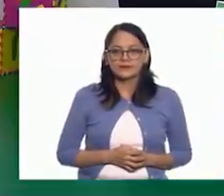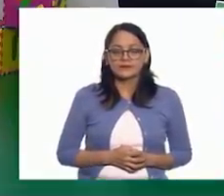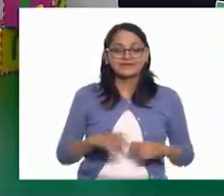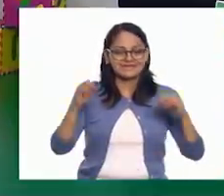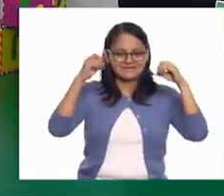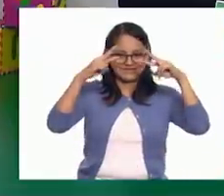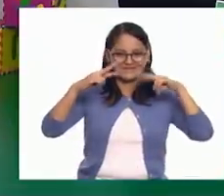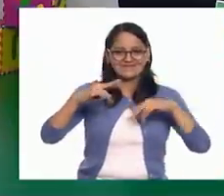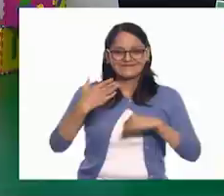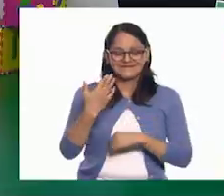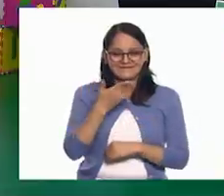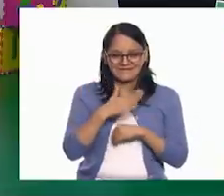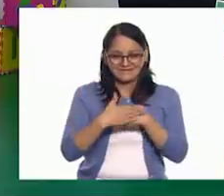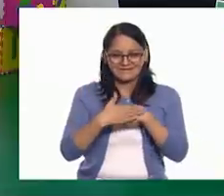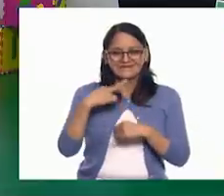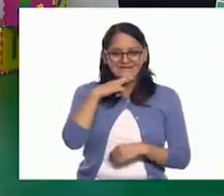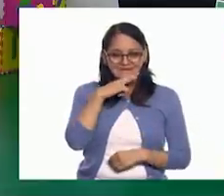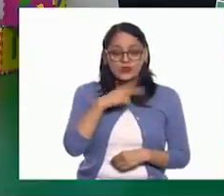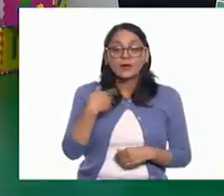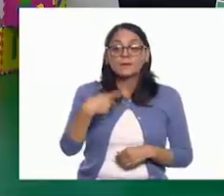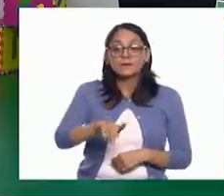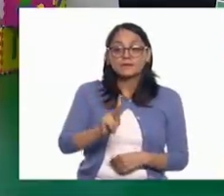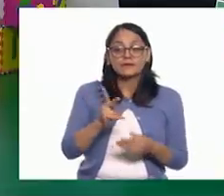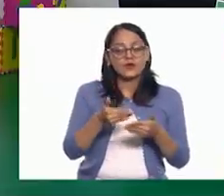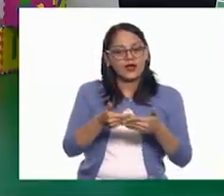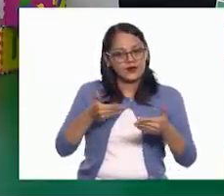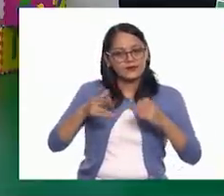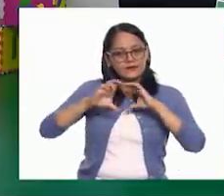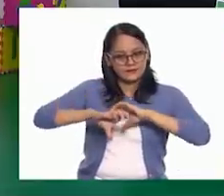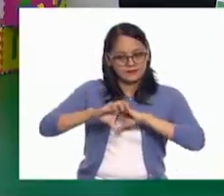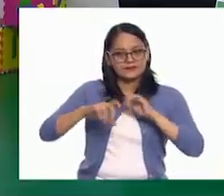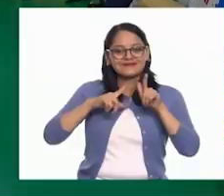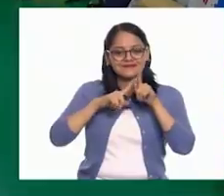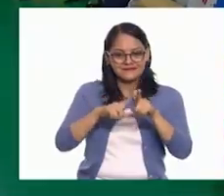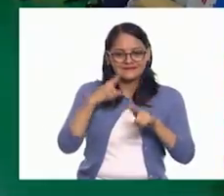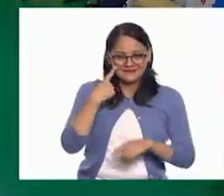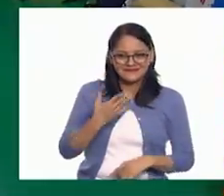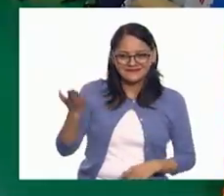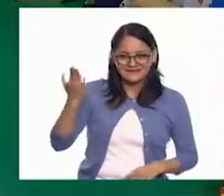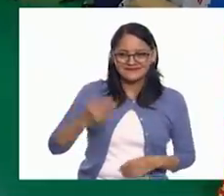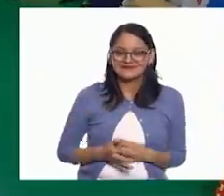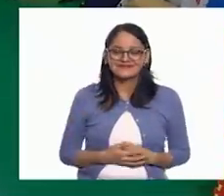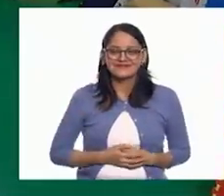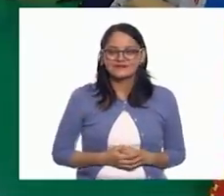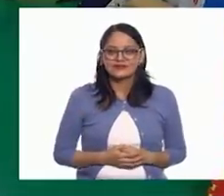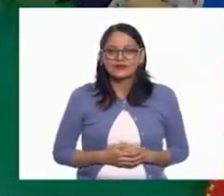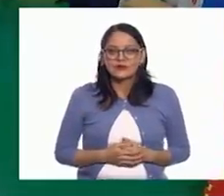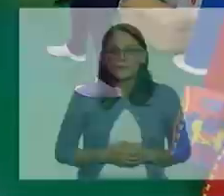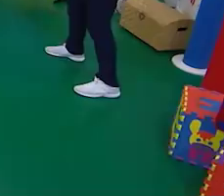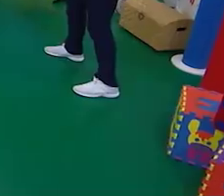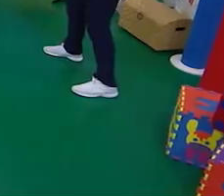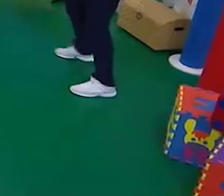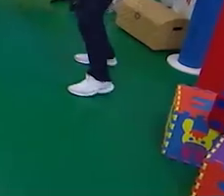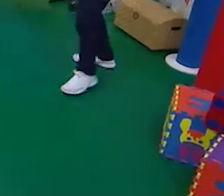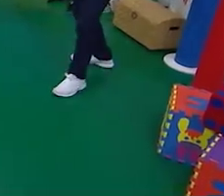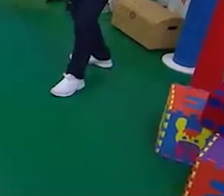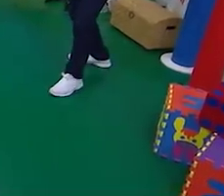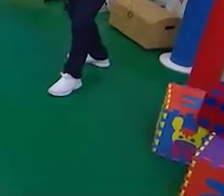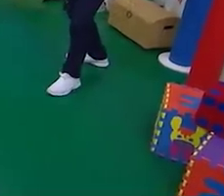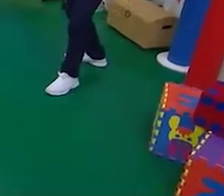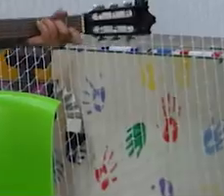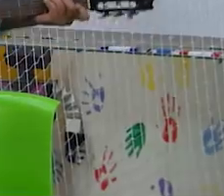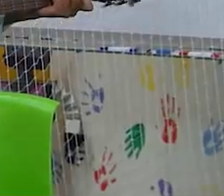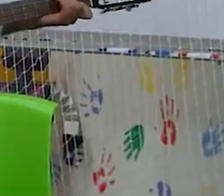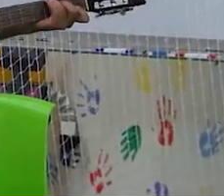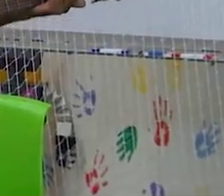Nos vemos pronto, pero vamos a escuchar una vez más a Don Canta. Vámonos mientras nos como vamos. Ranas, ¿te vámonos parece? Como ranas. ¡Perfecto! Cuando